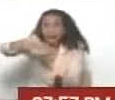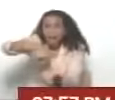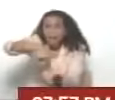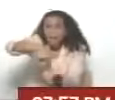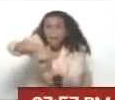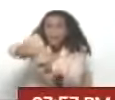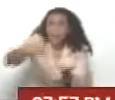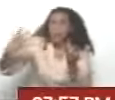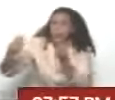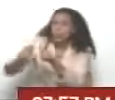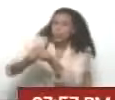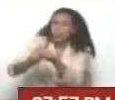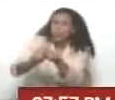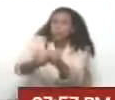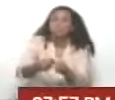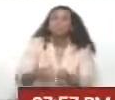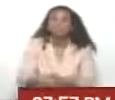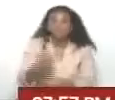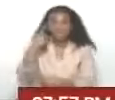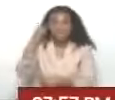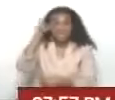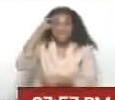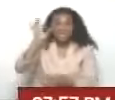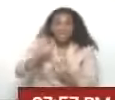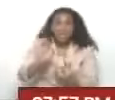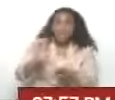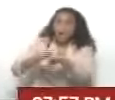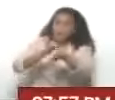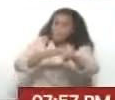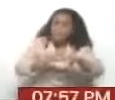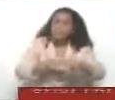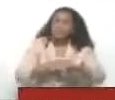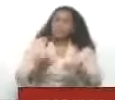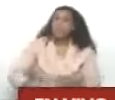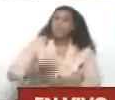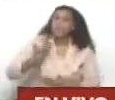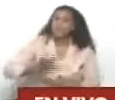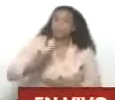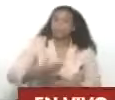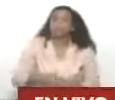pueblo y ese día hice un anuncio muy importante.